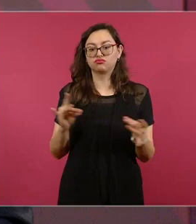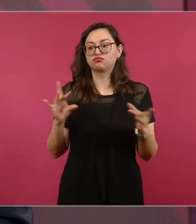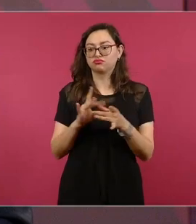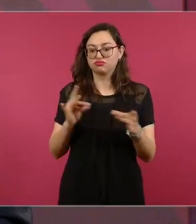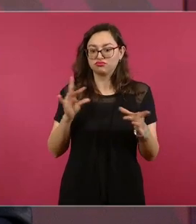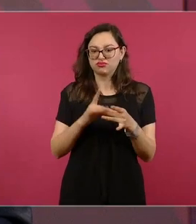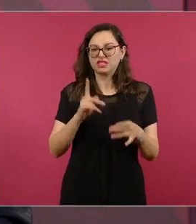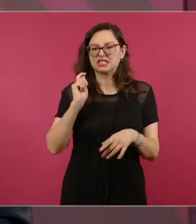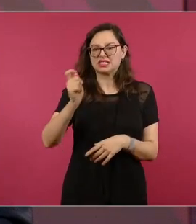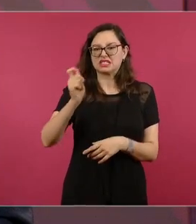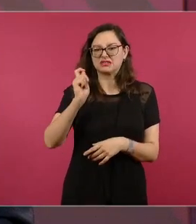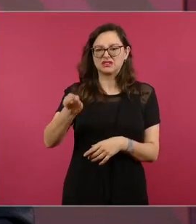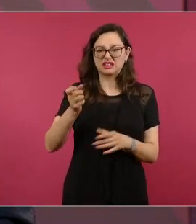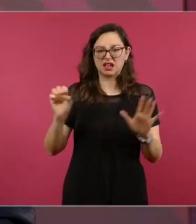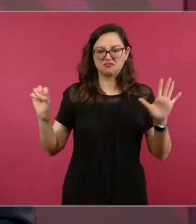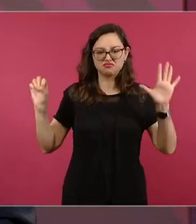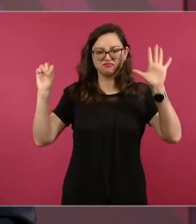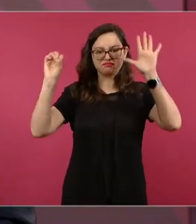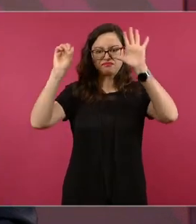fenómeno